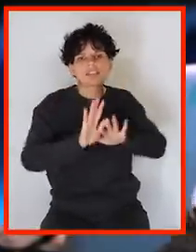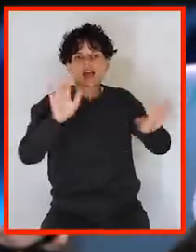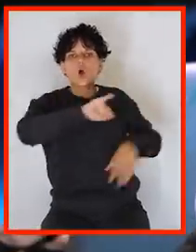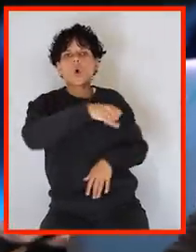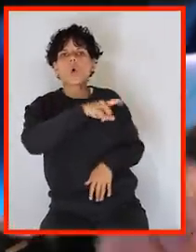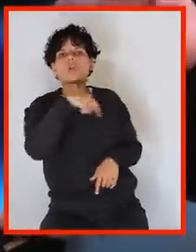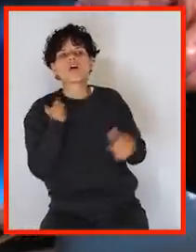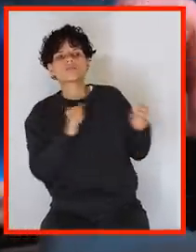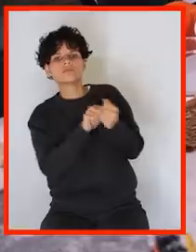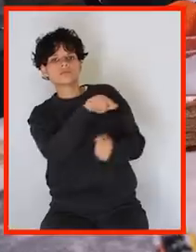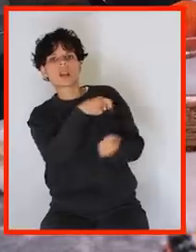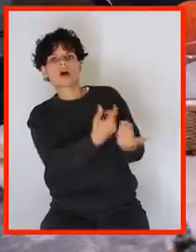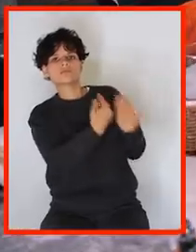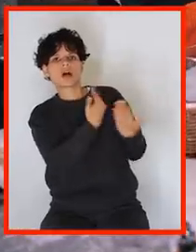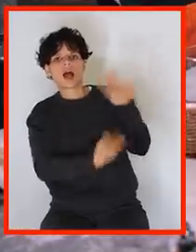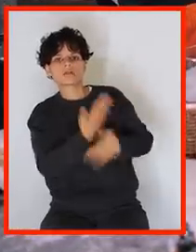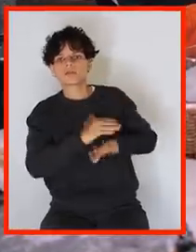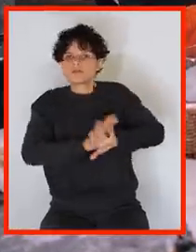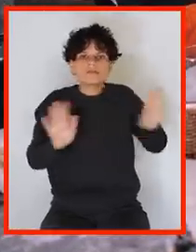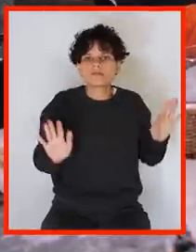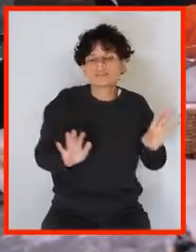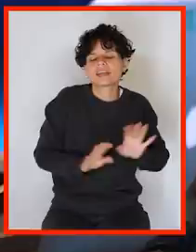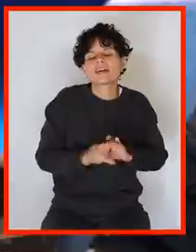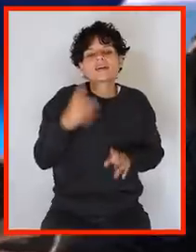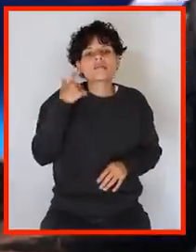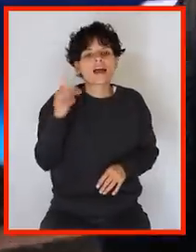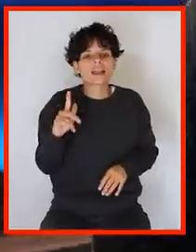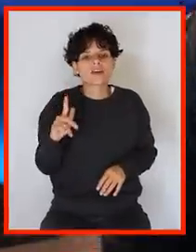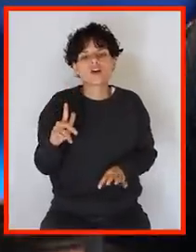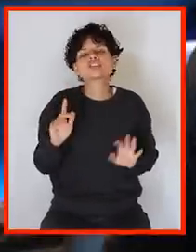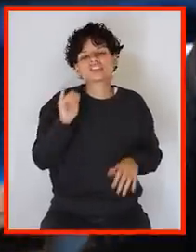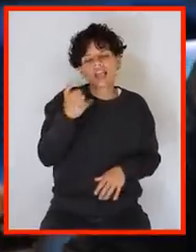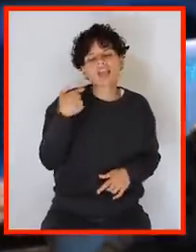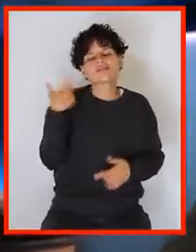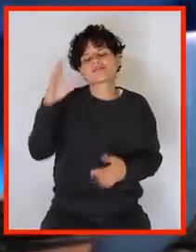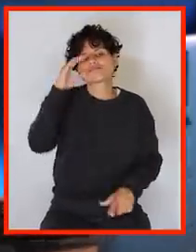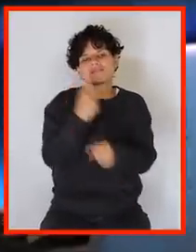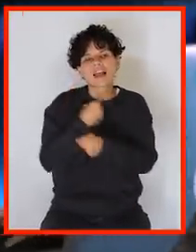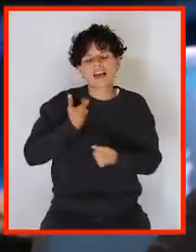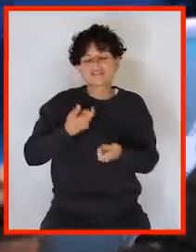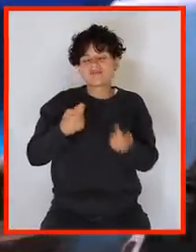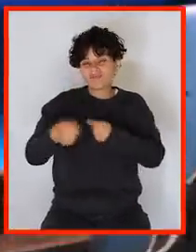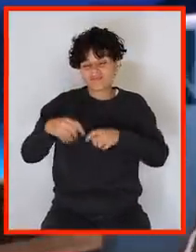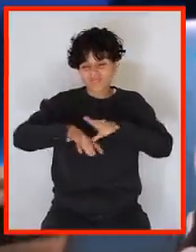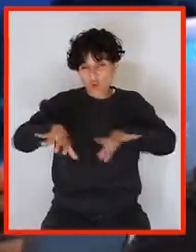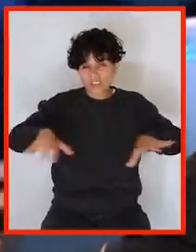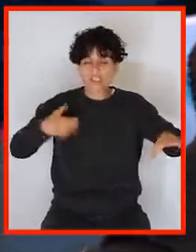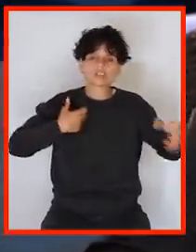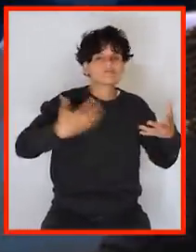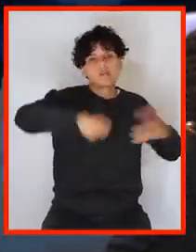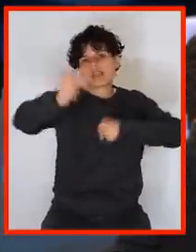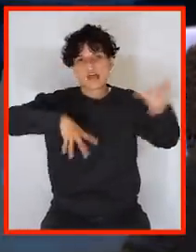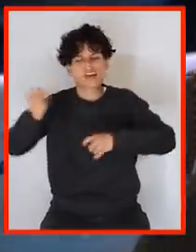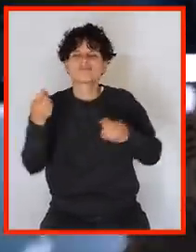cantante. Estoy con el Julio. Es mi aval. Pero varias veces sí, pues me quitaron, perdí mucha plata. Y